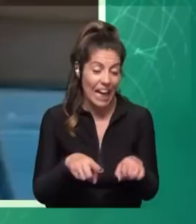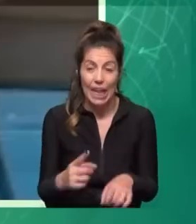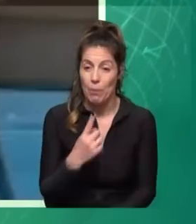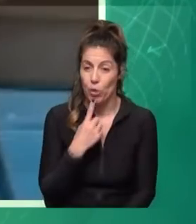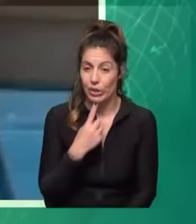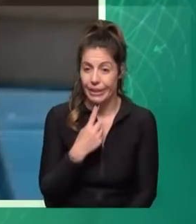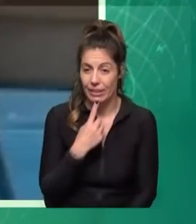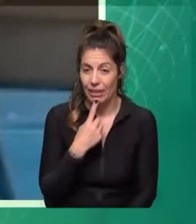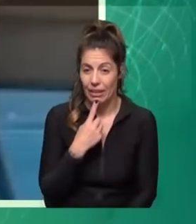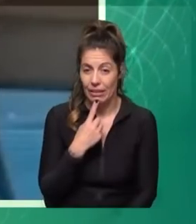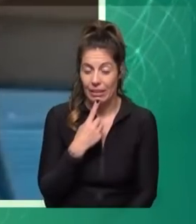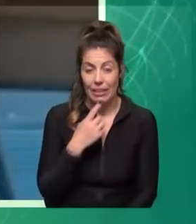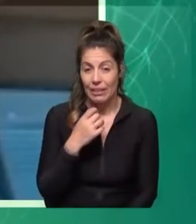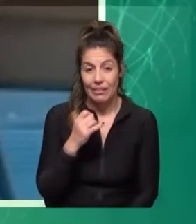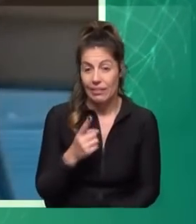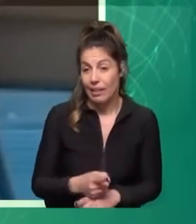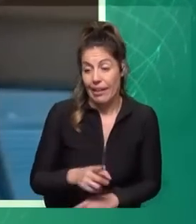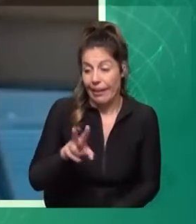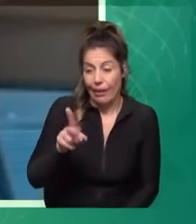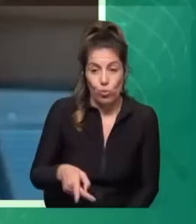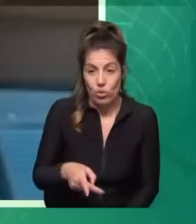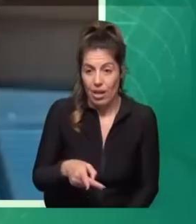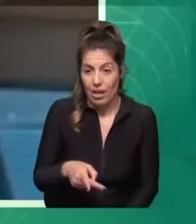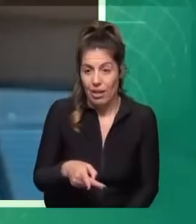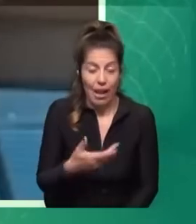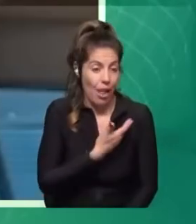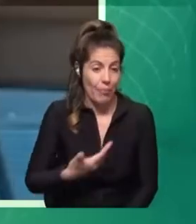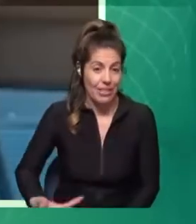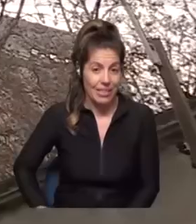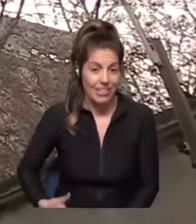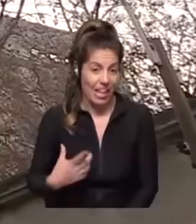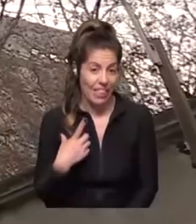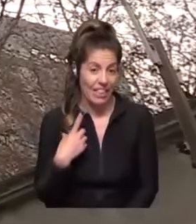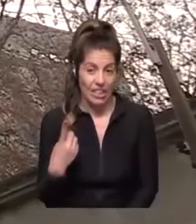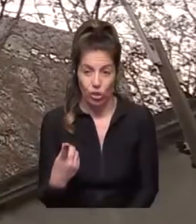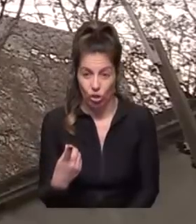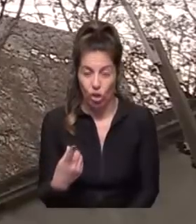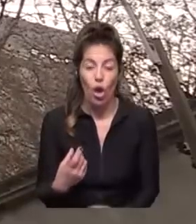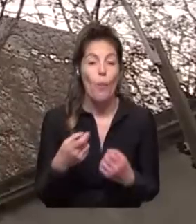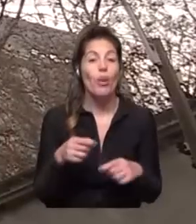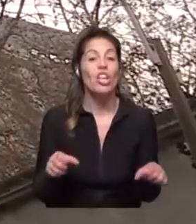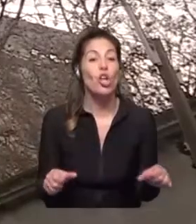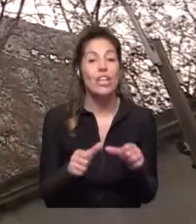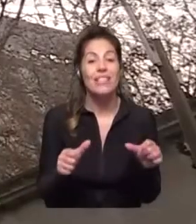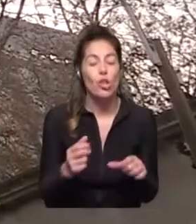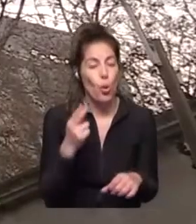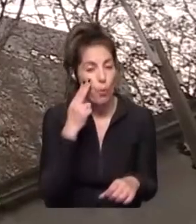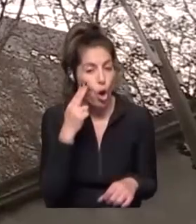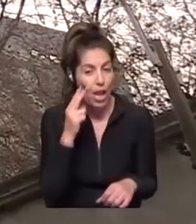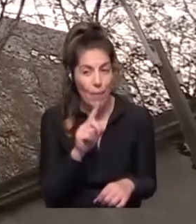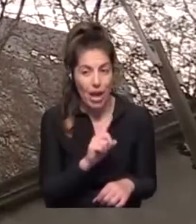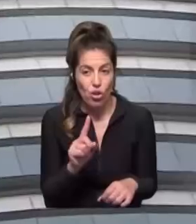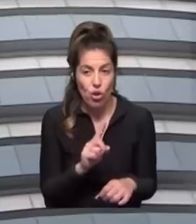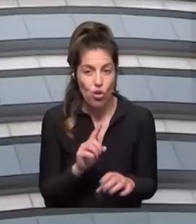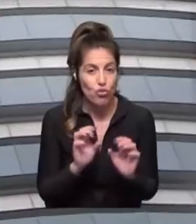que tiene que renunciar al a la presidencia del directorio porque esto está afectando No no es solo